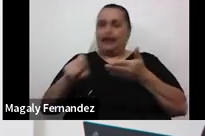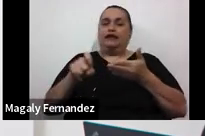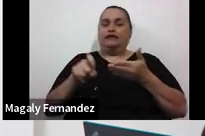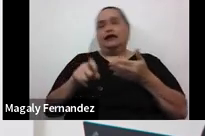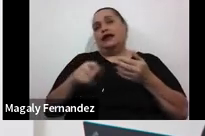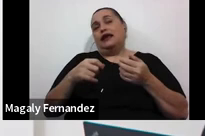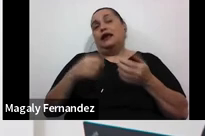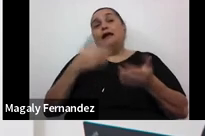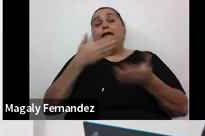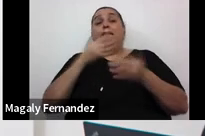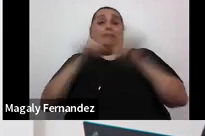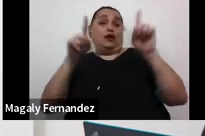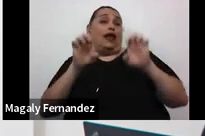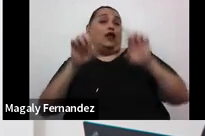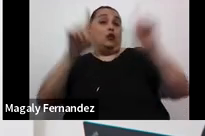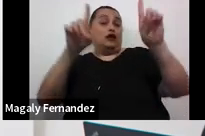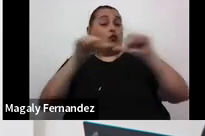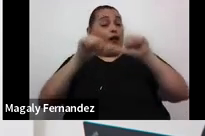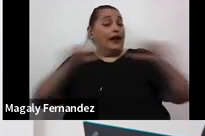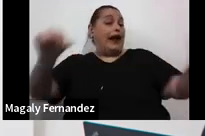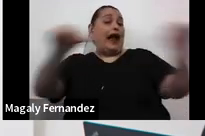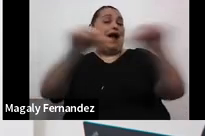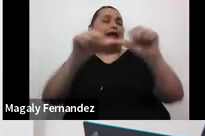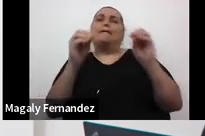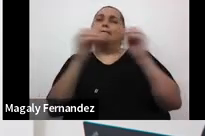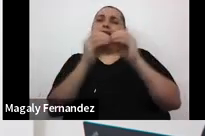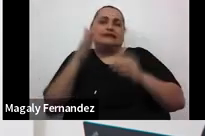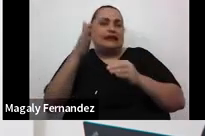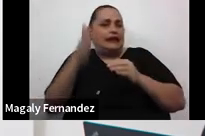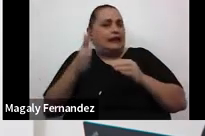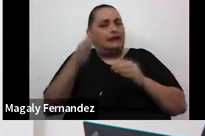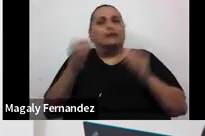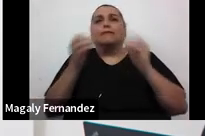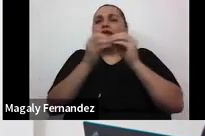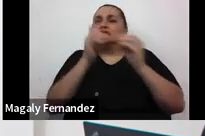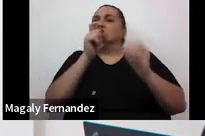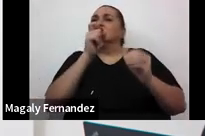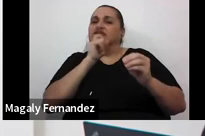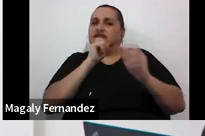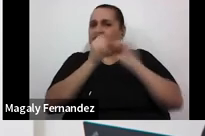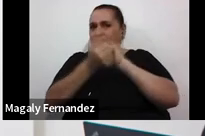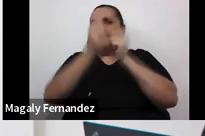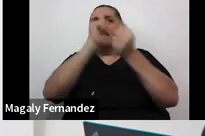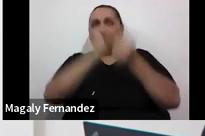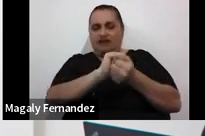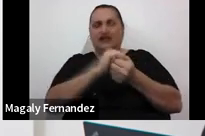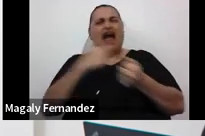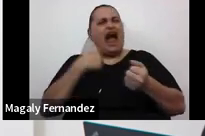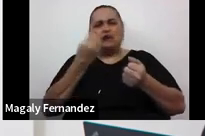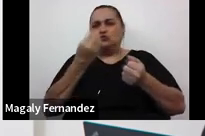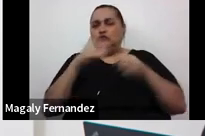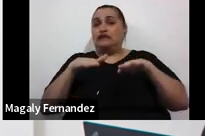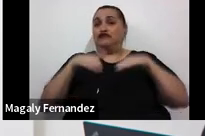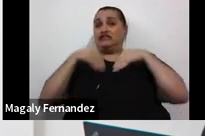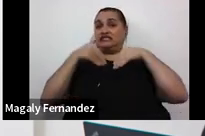bueno educación es una de las áreas más lentas y más difíciles de cambiar hay mucha resistencia para